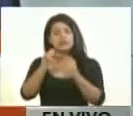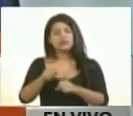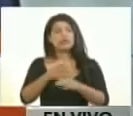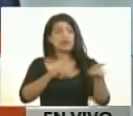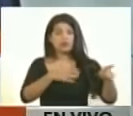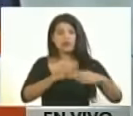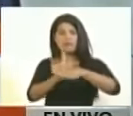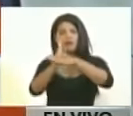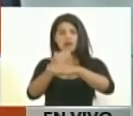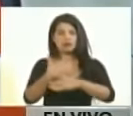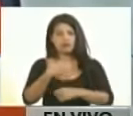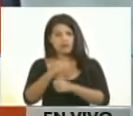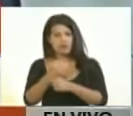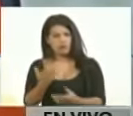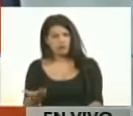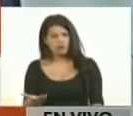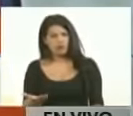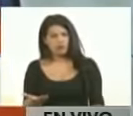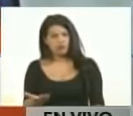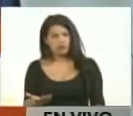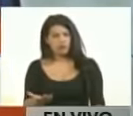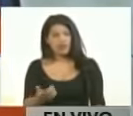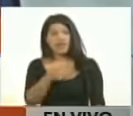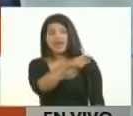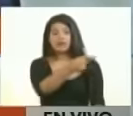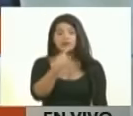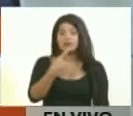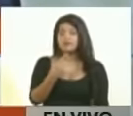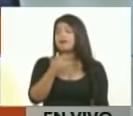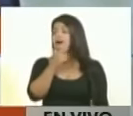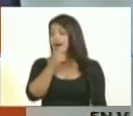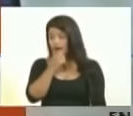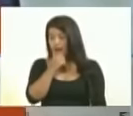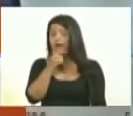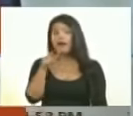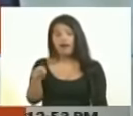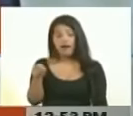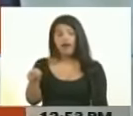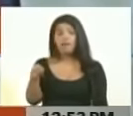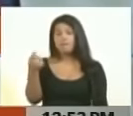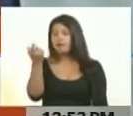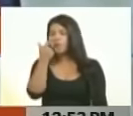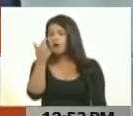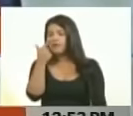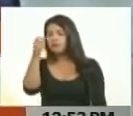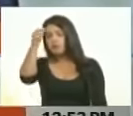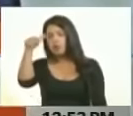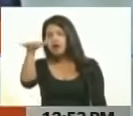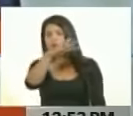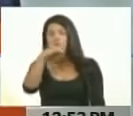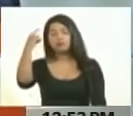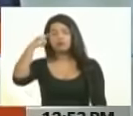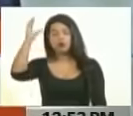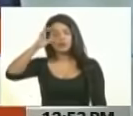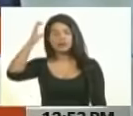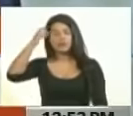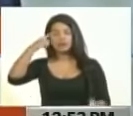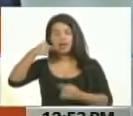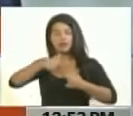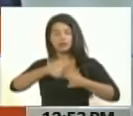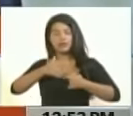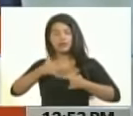histórico. Lo que ellos pretenden, que es arrancar el alma, la conciencia y el corazón del pueblo